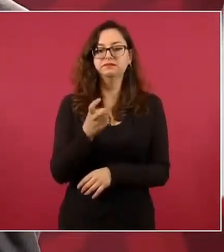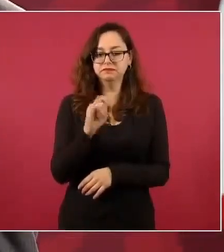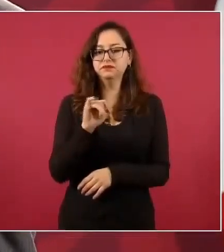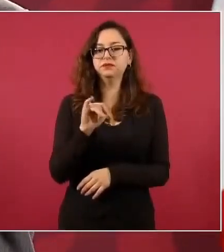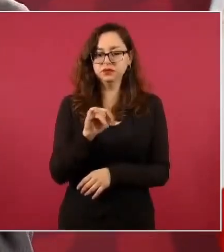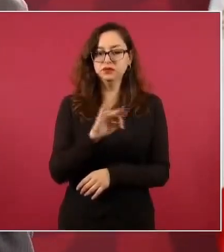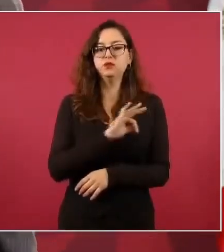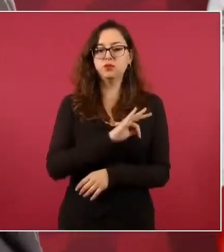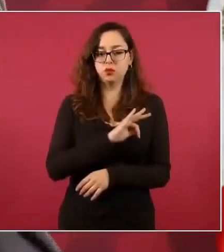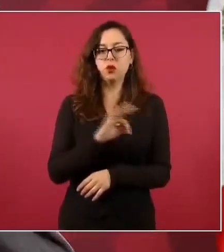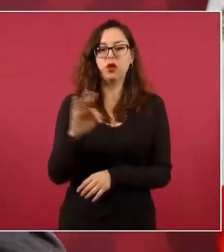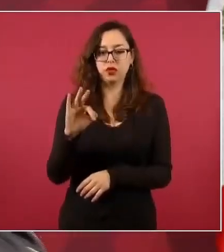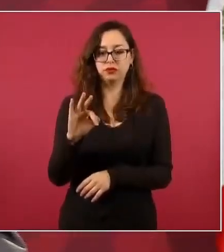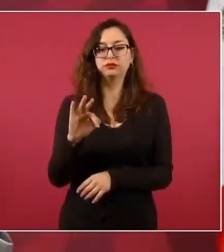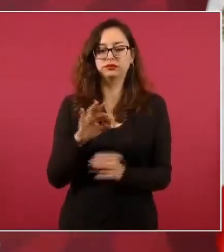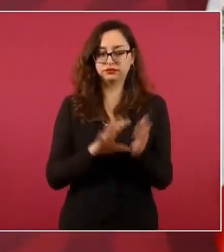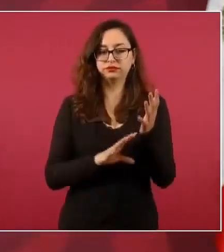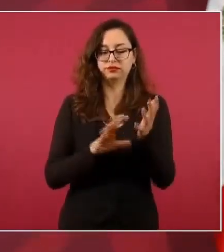No, por favor.